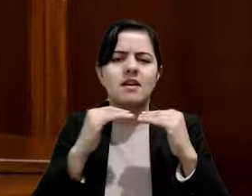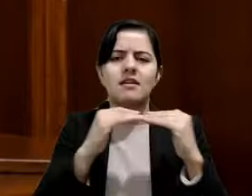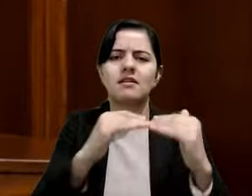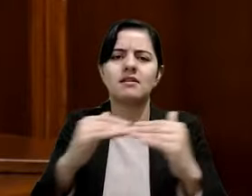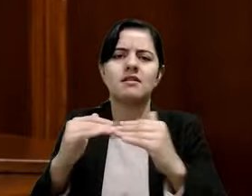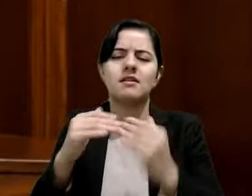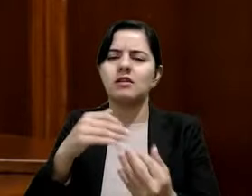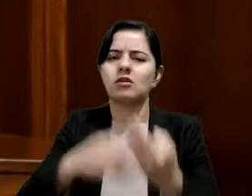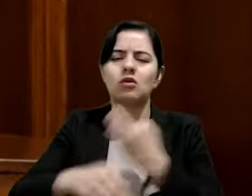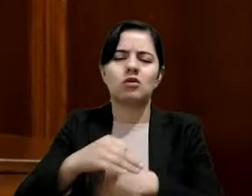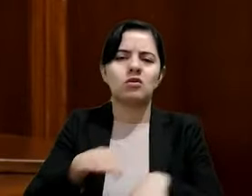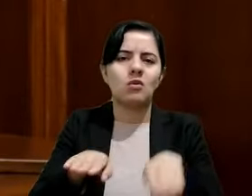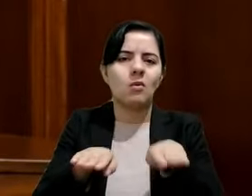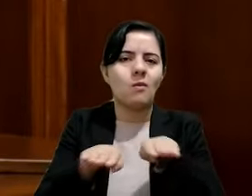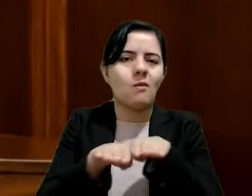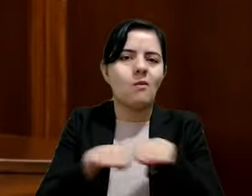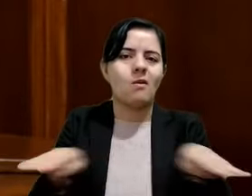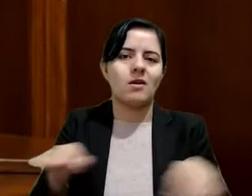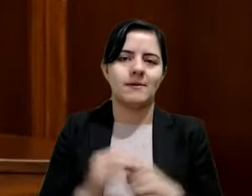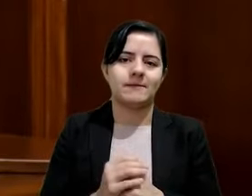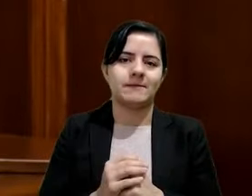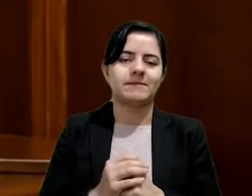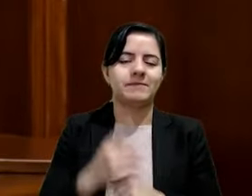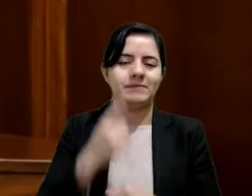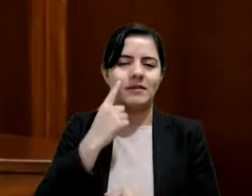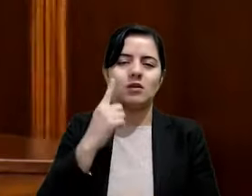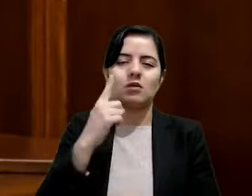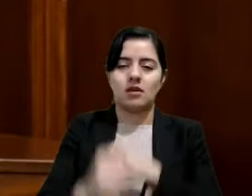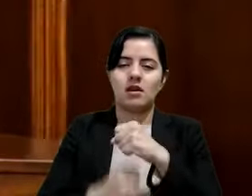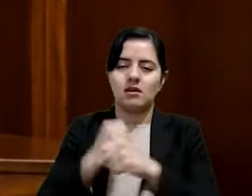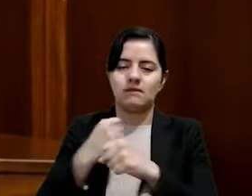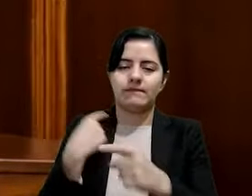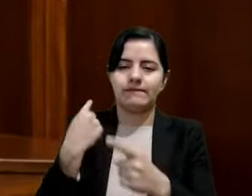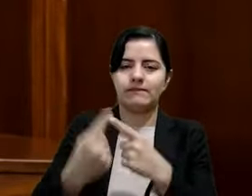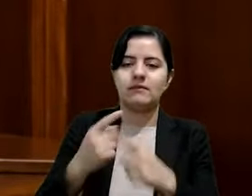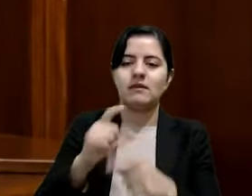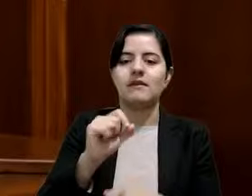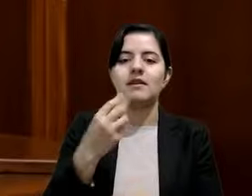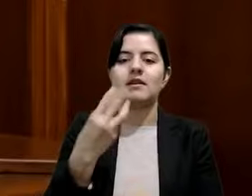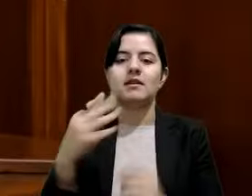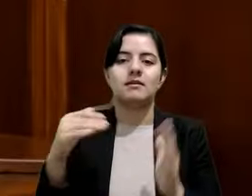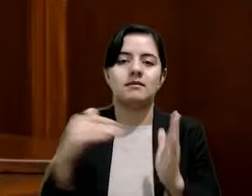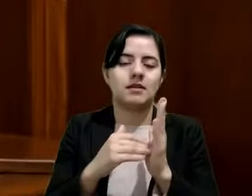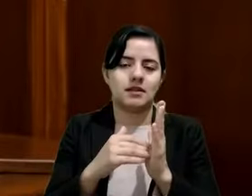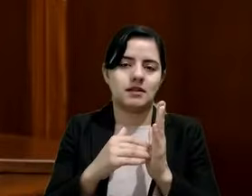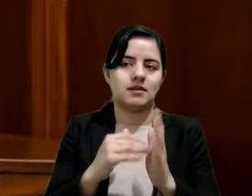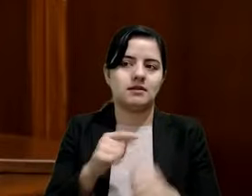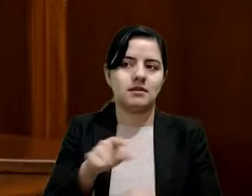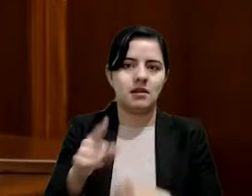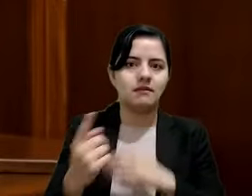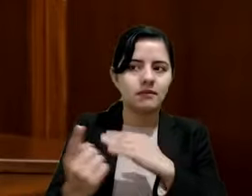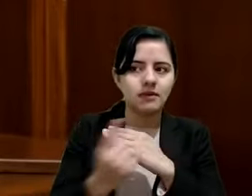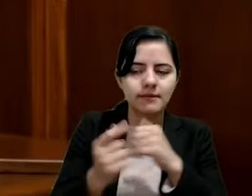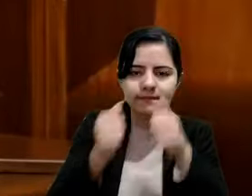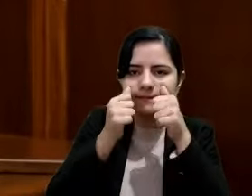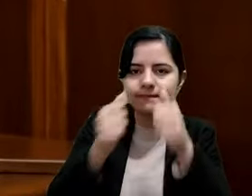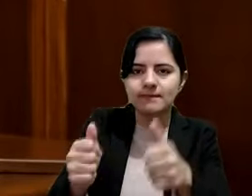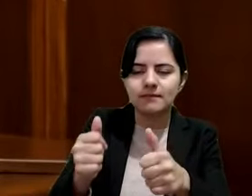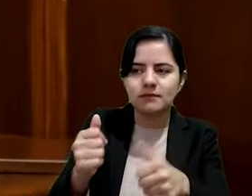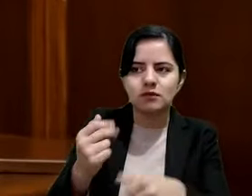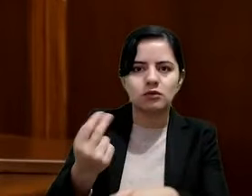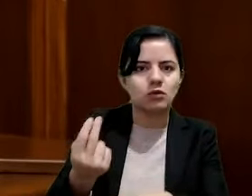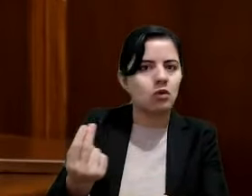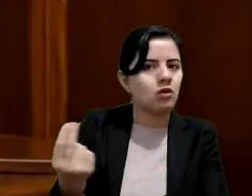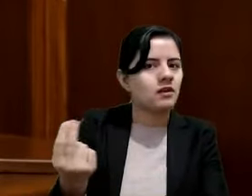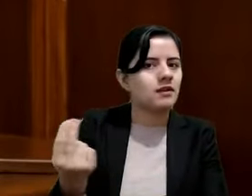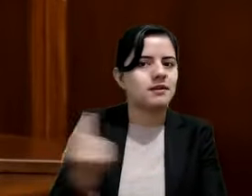el último año se brindaron más de 23,000 millones de consultas generales de urgencia y especialidad con las urgencias